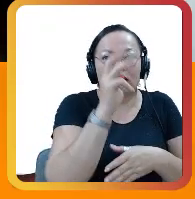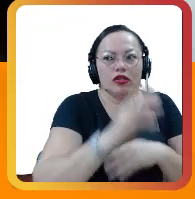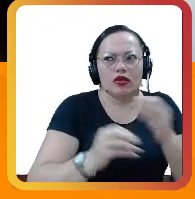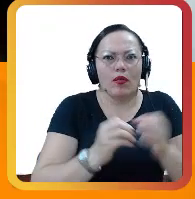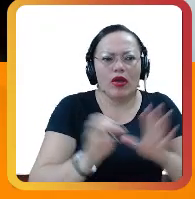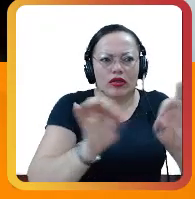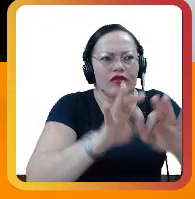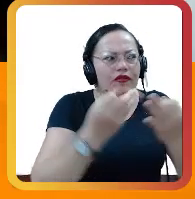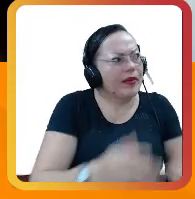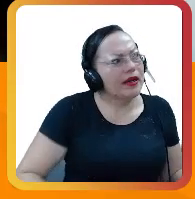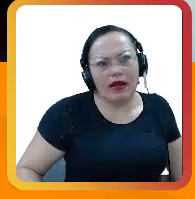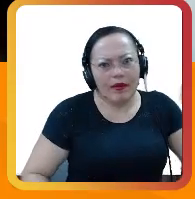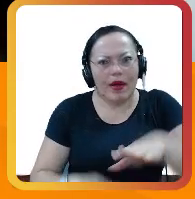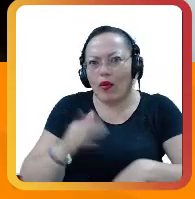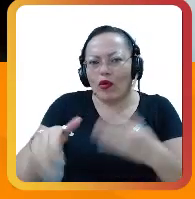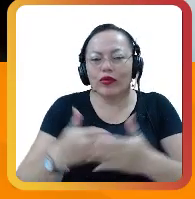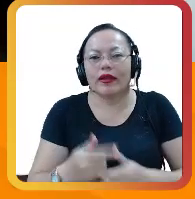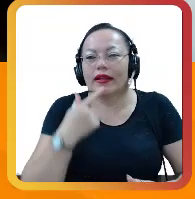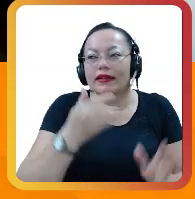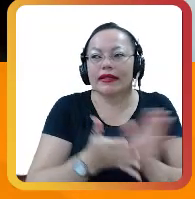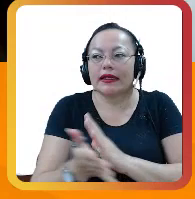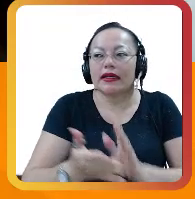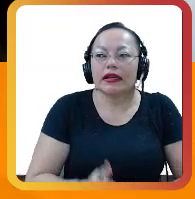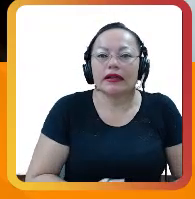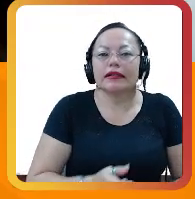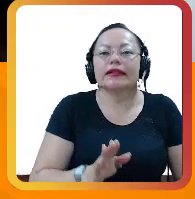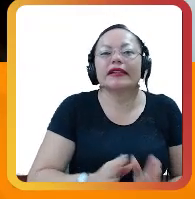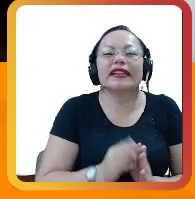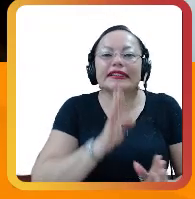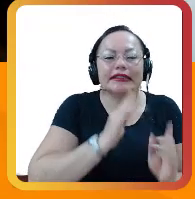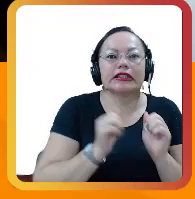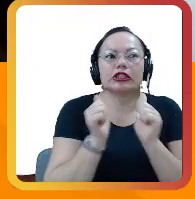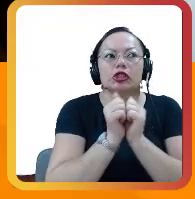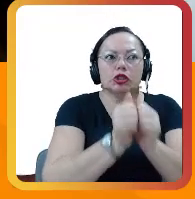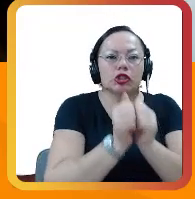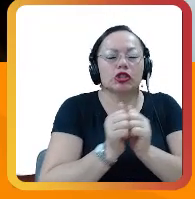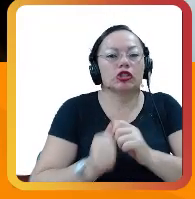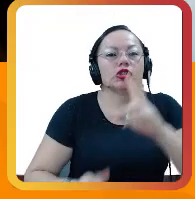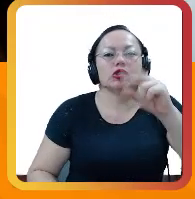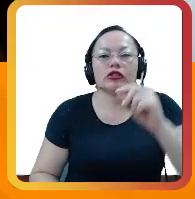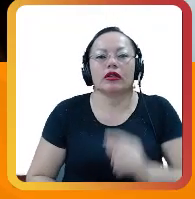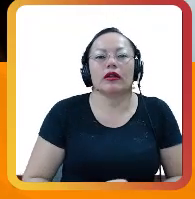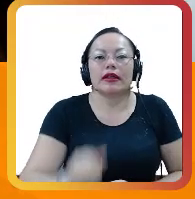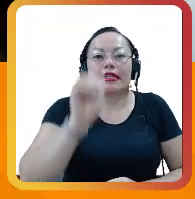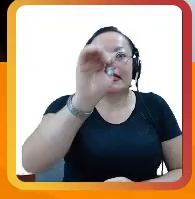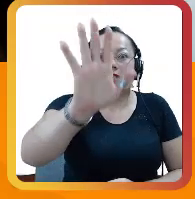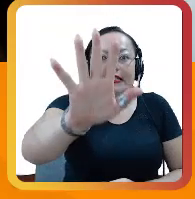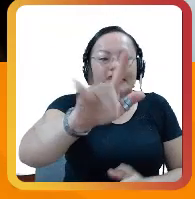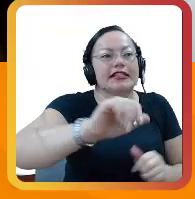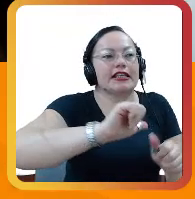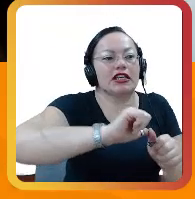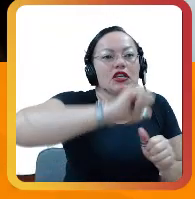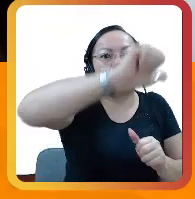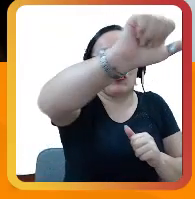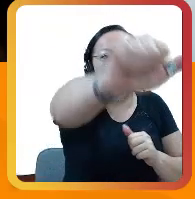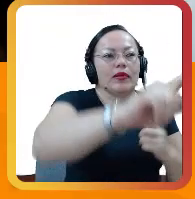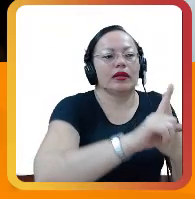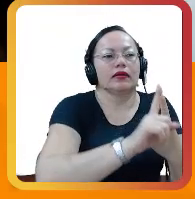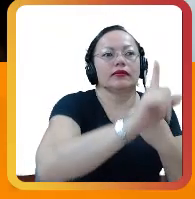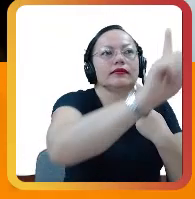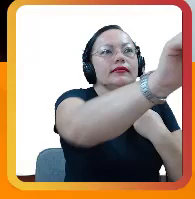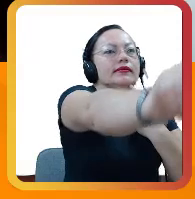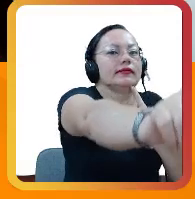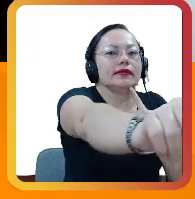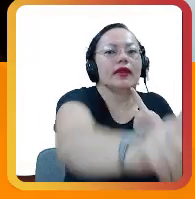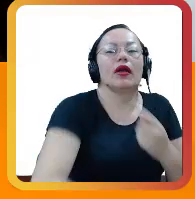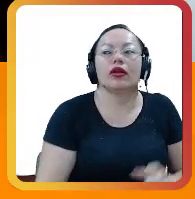la familia. Y además, entre persona y persona deben haber 5 metros de distancia